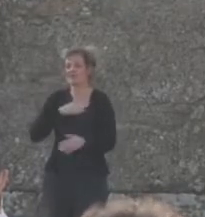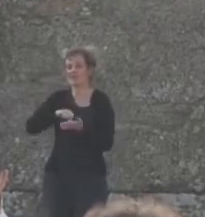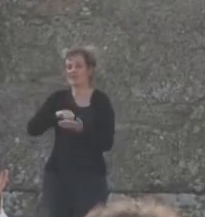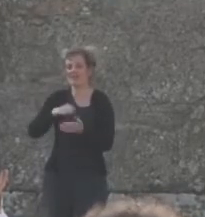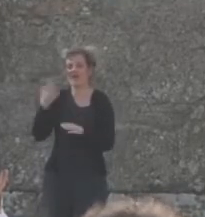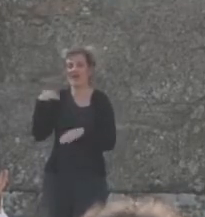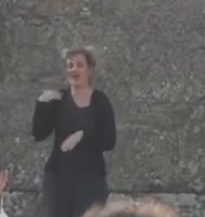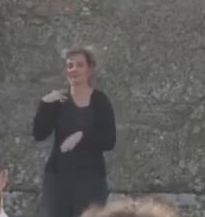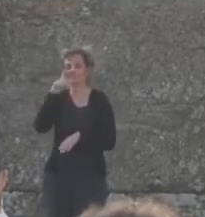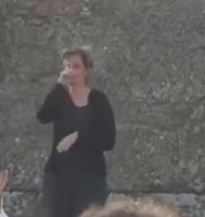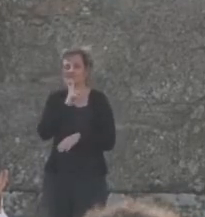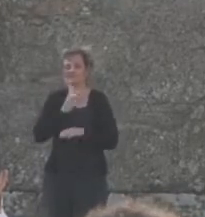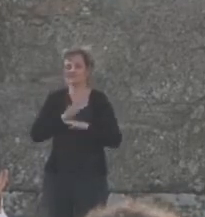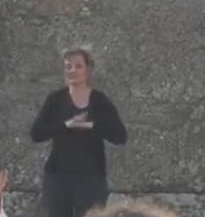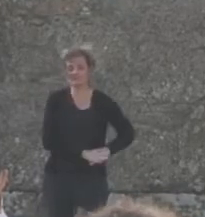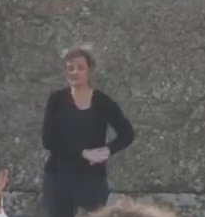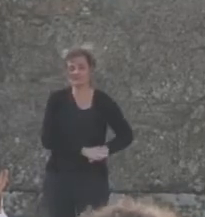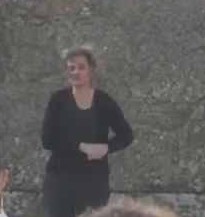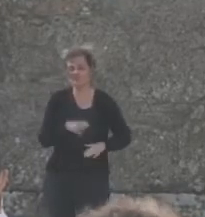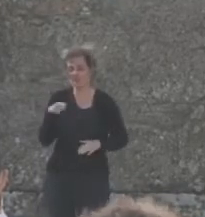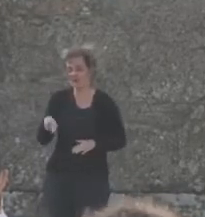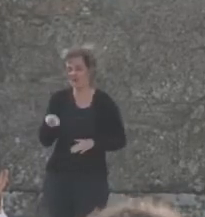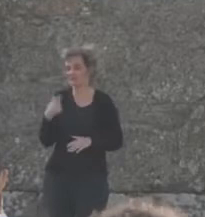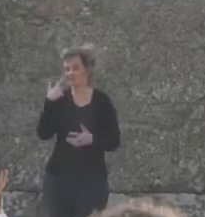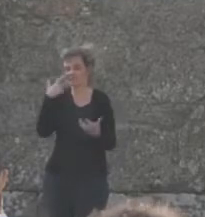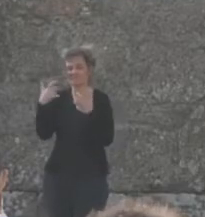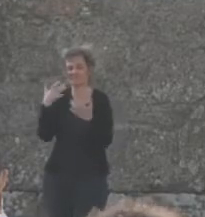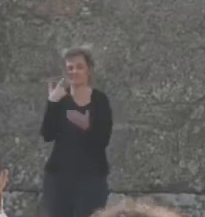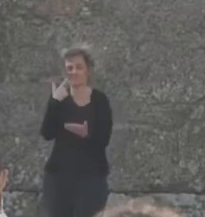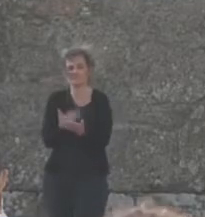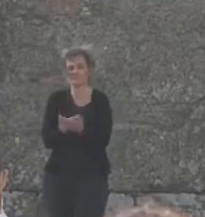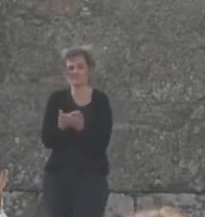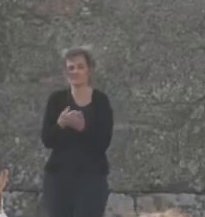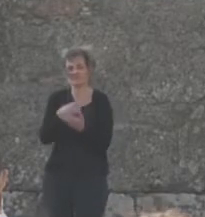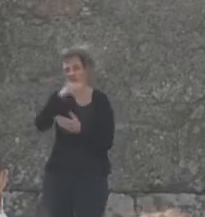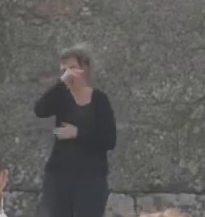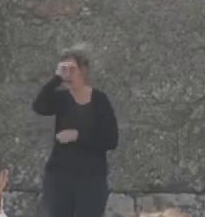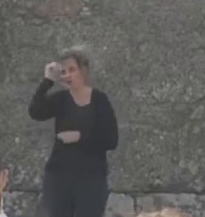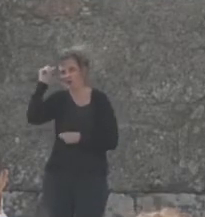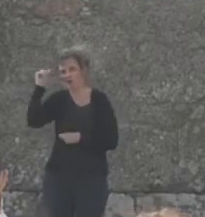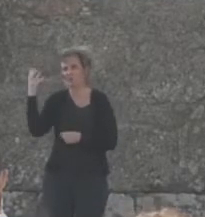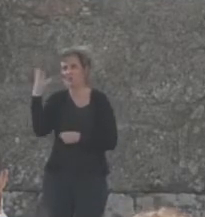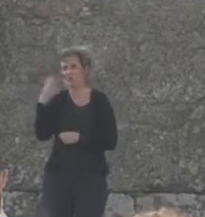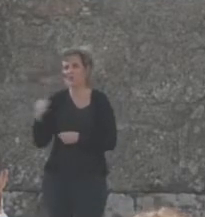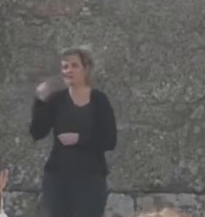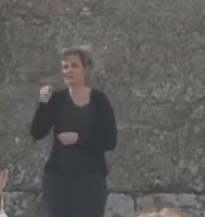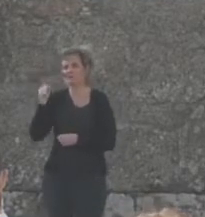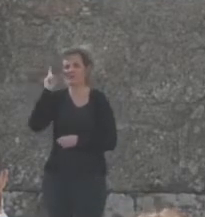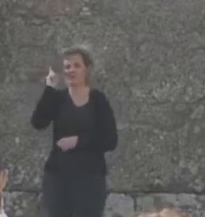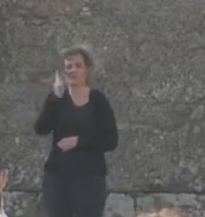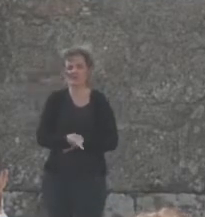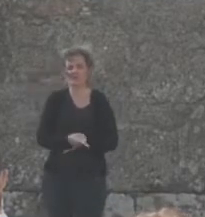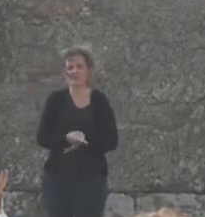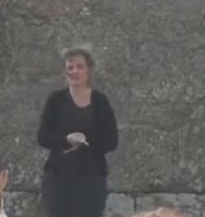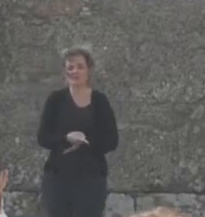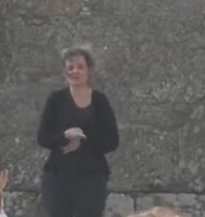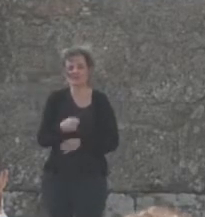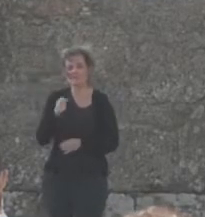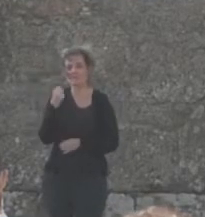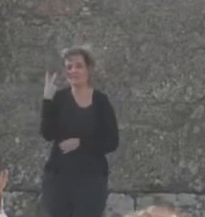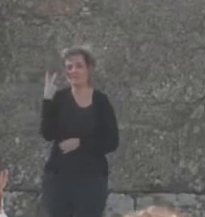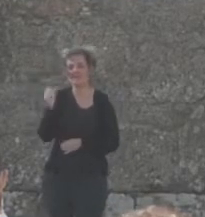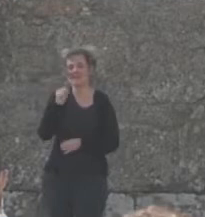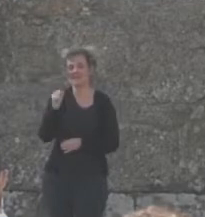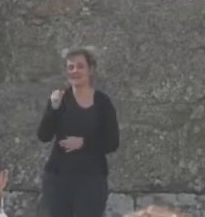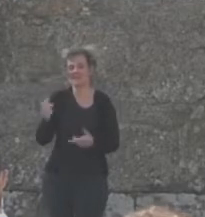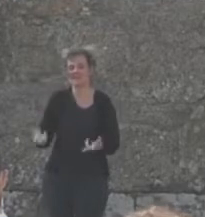silenciada, onde os efeitos foron quedando esvaídos nos 40 anos de ditadura e nos máis de